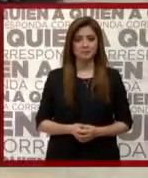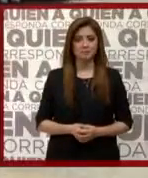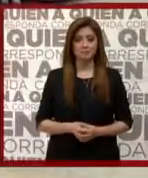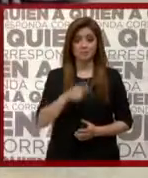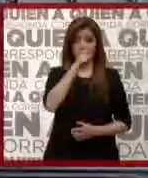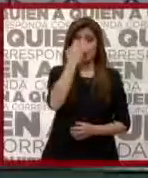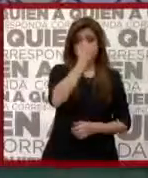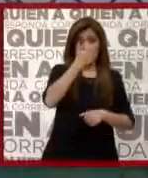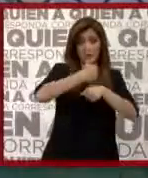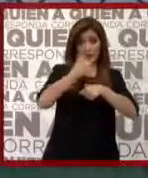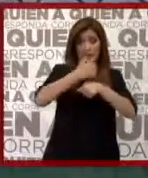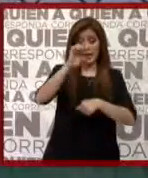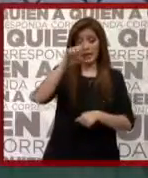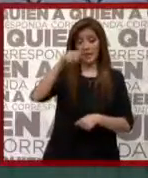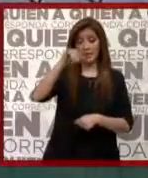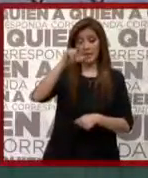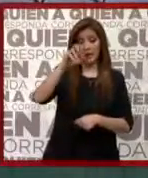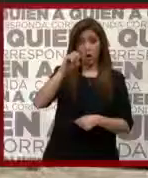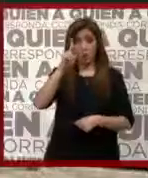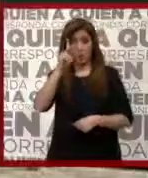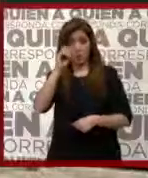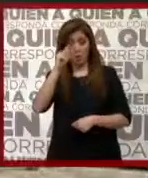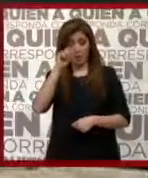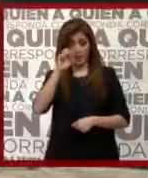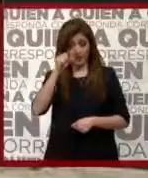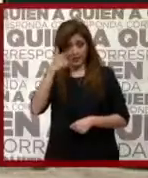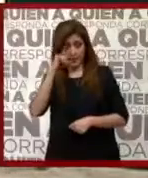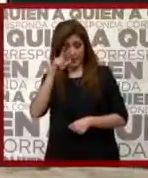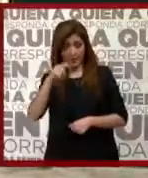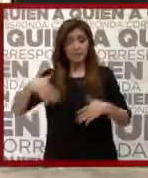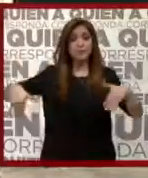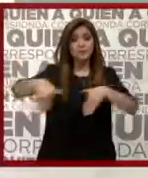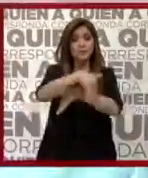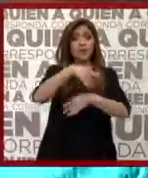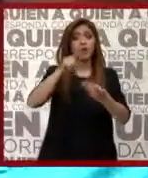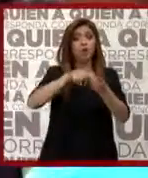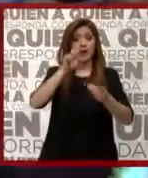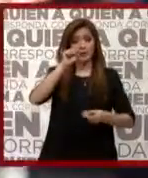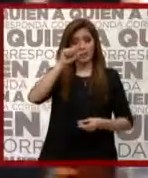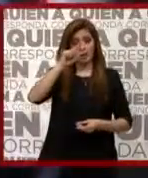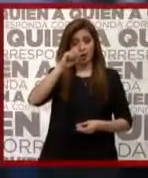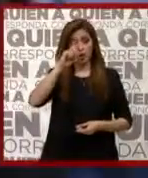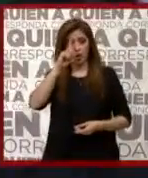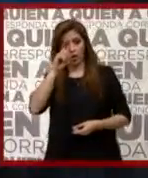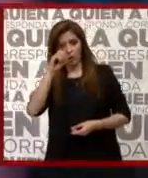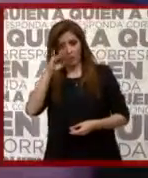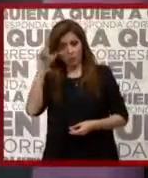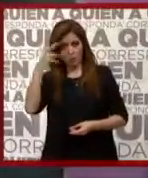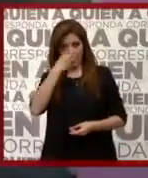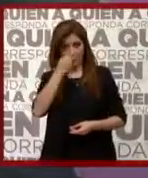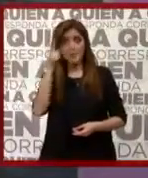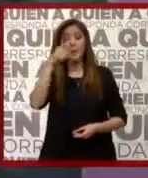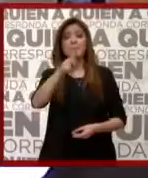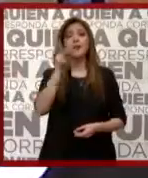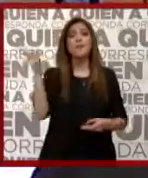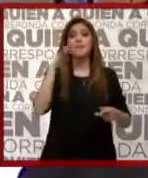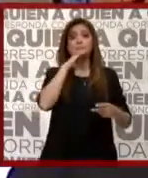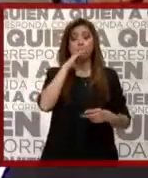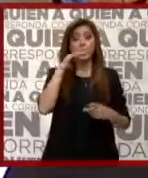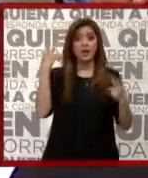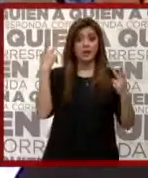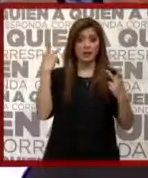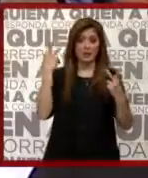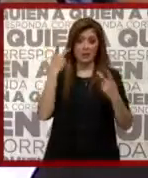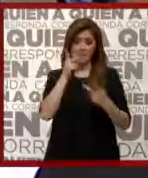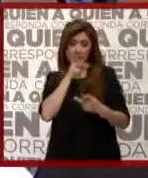Esta es la escuela primaria Emilio Portes Gil, ubicada en Pedregales, Santo Domingo, Coyoacán. Ellas, madres de familia del turno vespertino, conozcamos